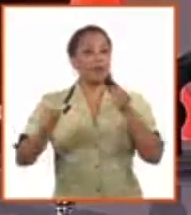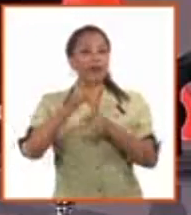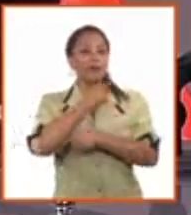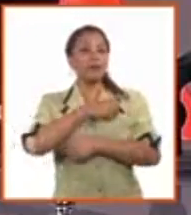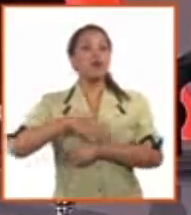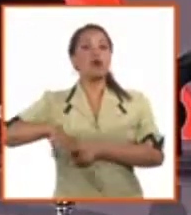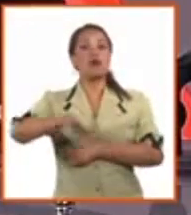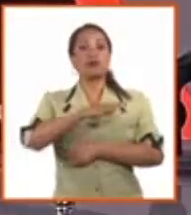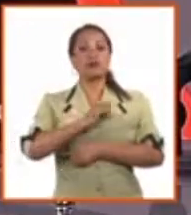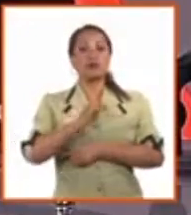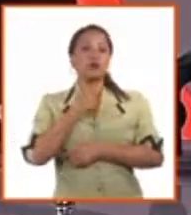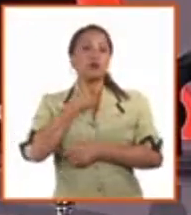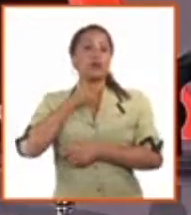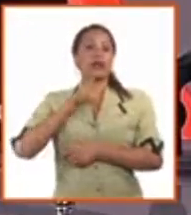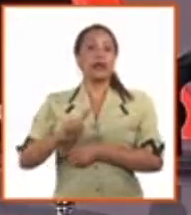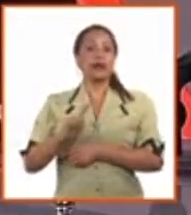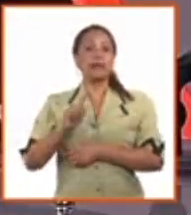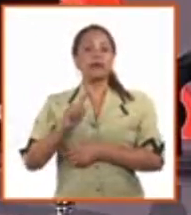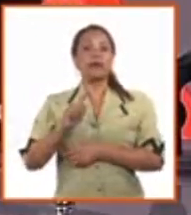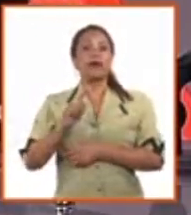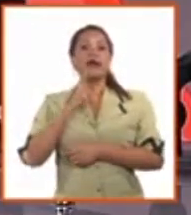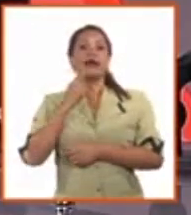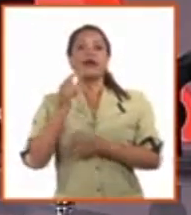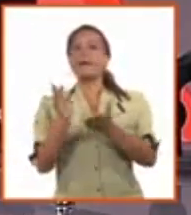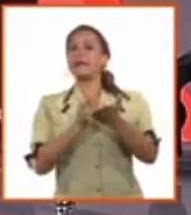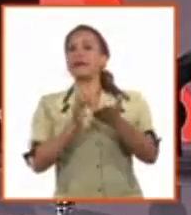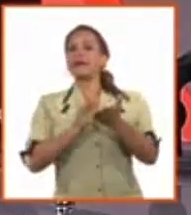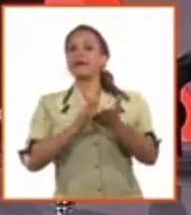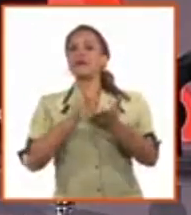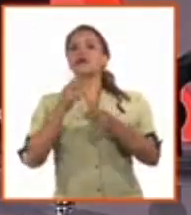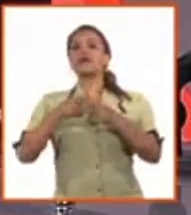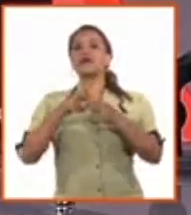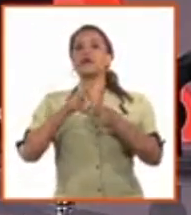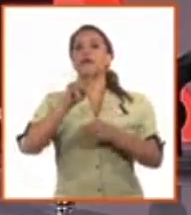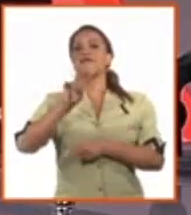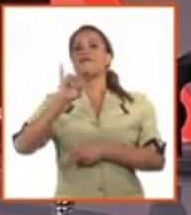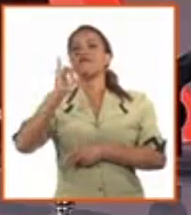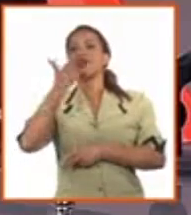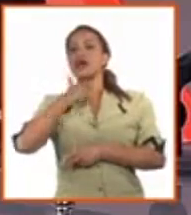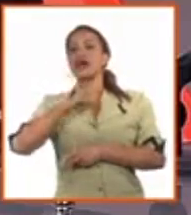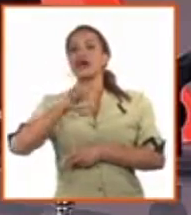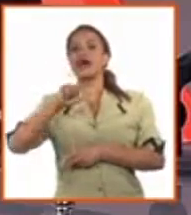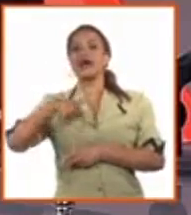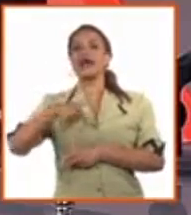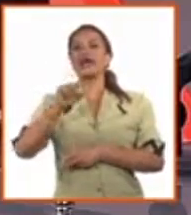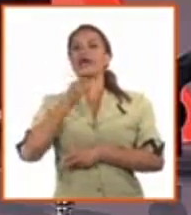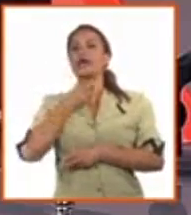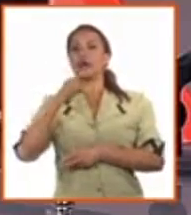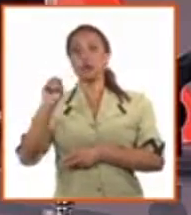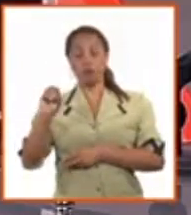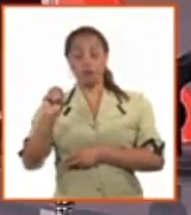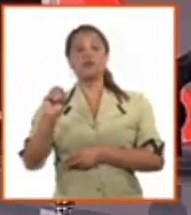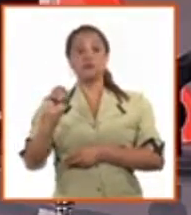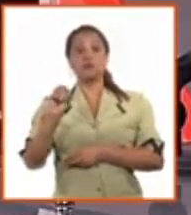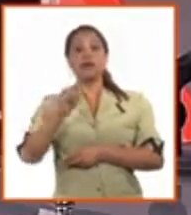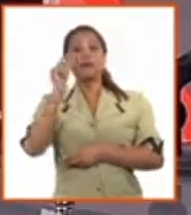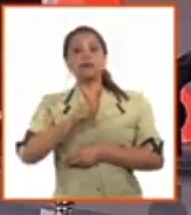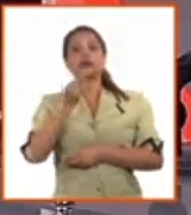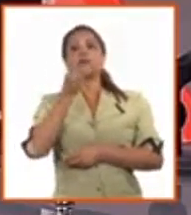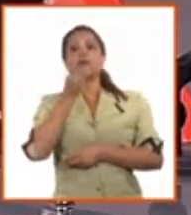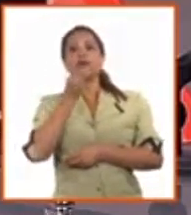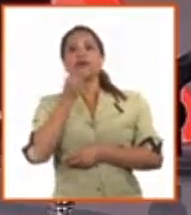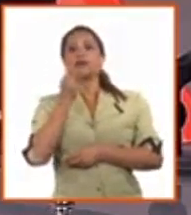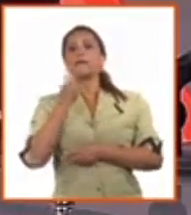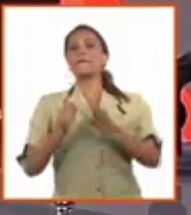cómo es la experiencia de viajeros desarrollar a través del ministerio de transporte y que este reportaje de holguín